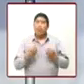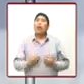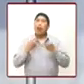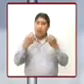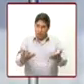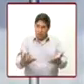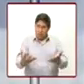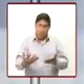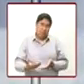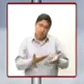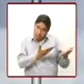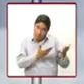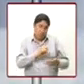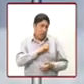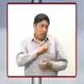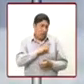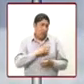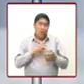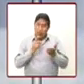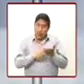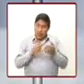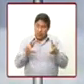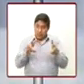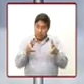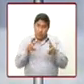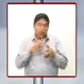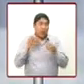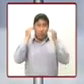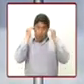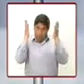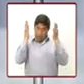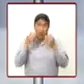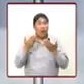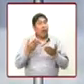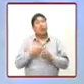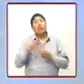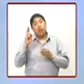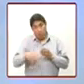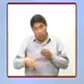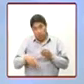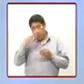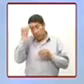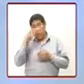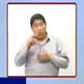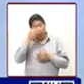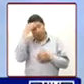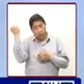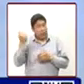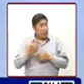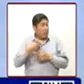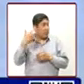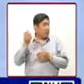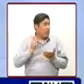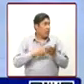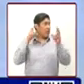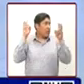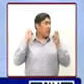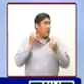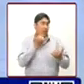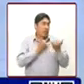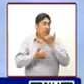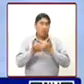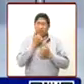entregado a DIPROVE también este tipo de imágenes y ojalá existan resultados. Porque no te olvides que para este tipo de